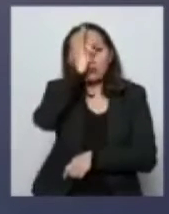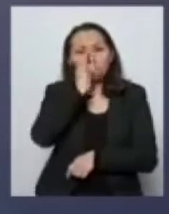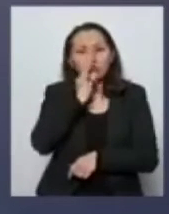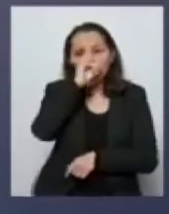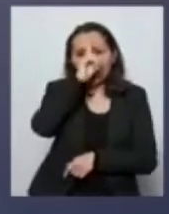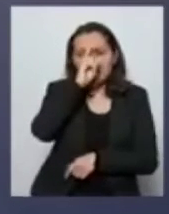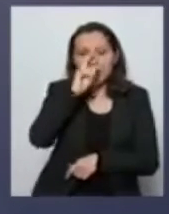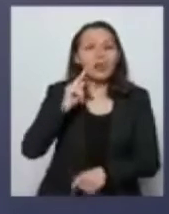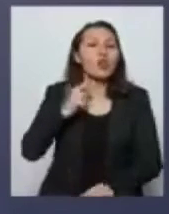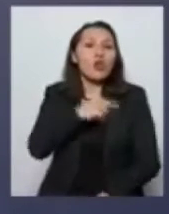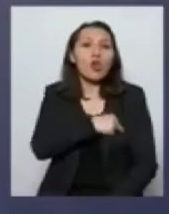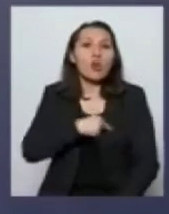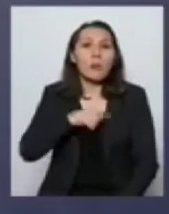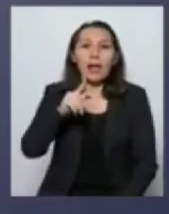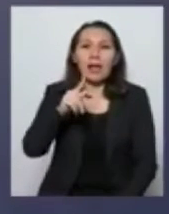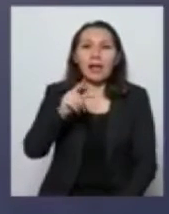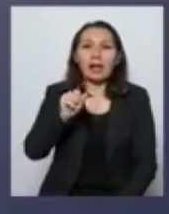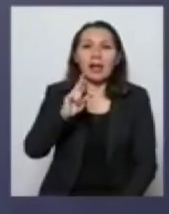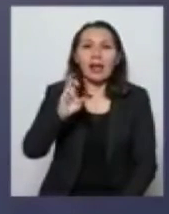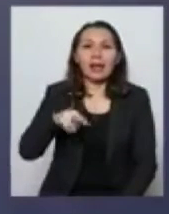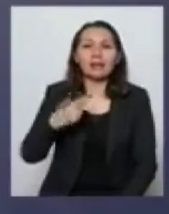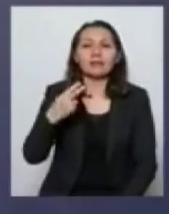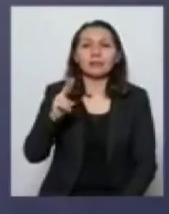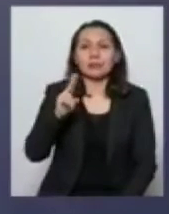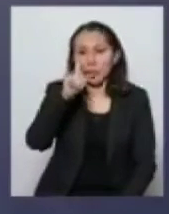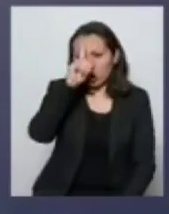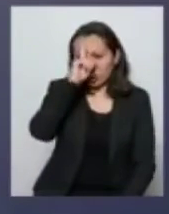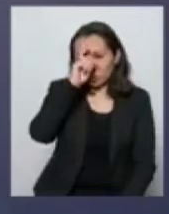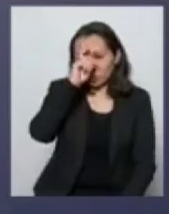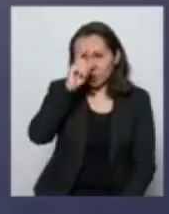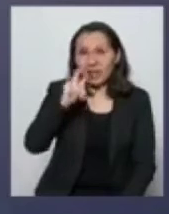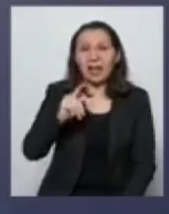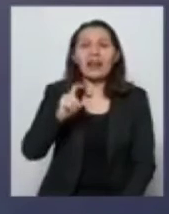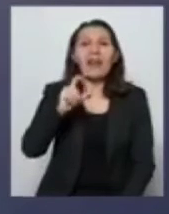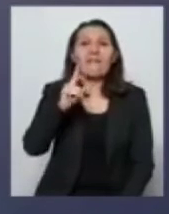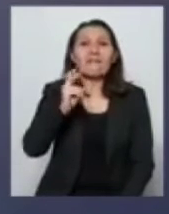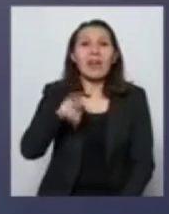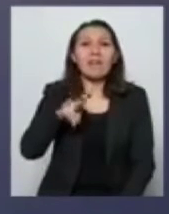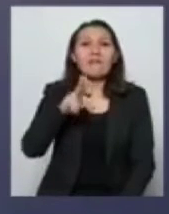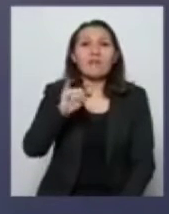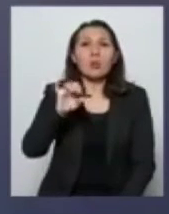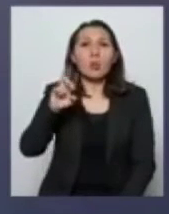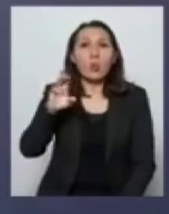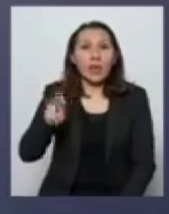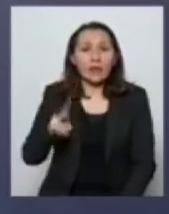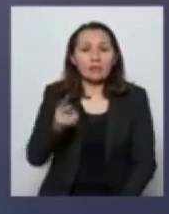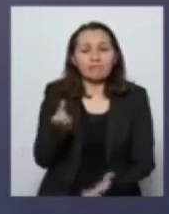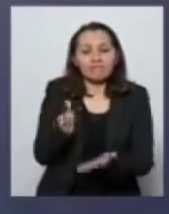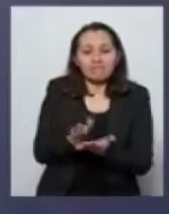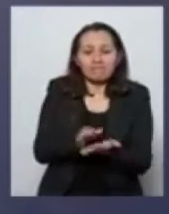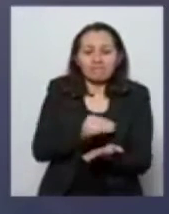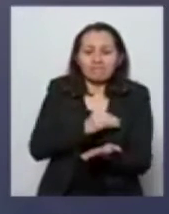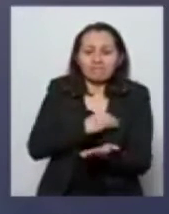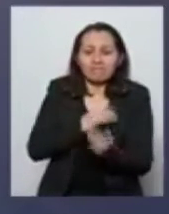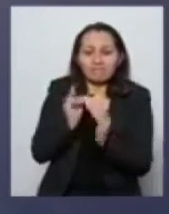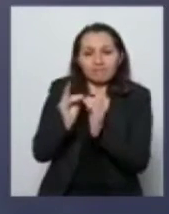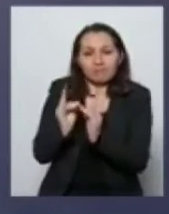nuestro hospital Carlos Van Buren, a quien enviamos su familia nuestro más sentido